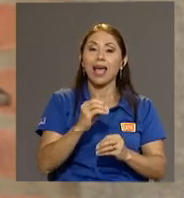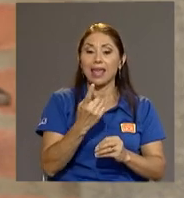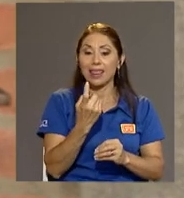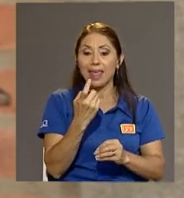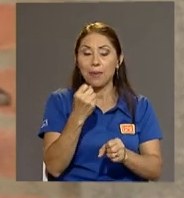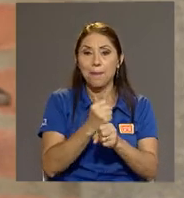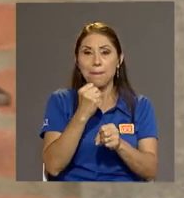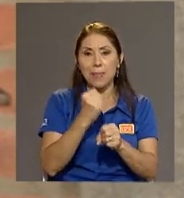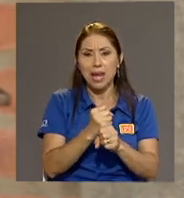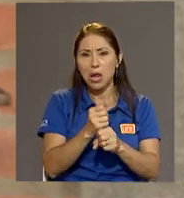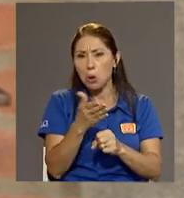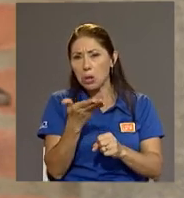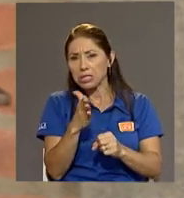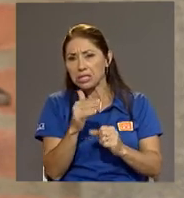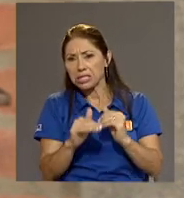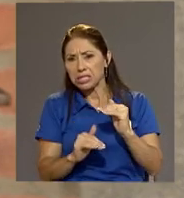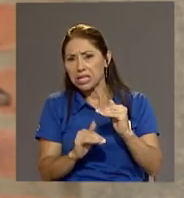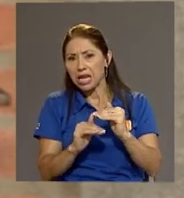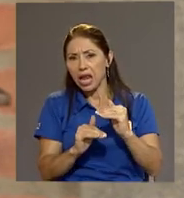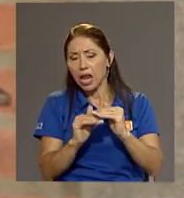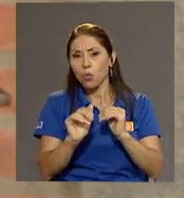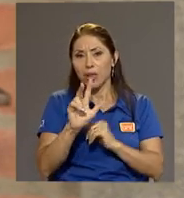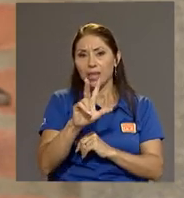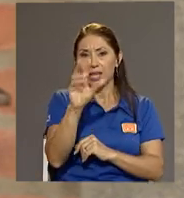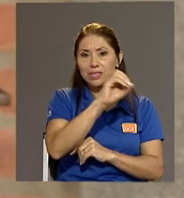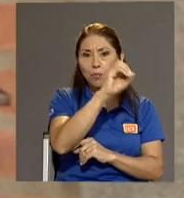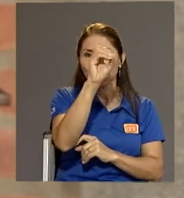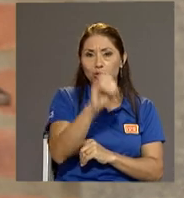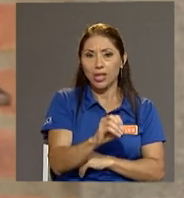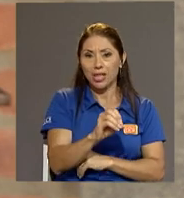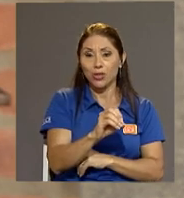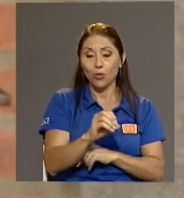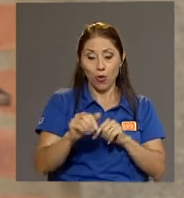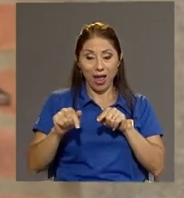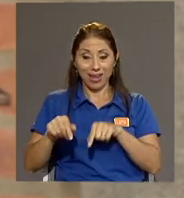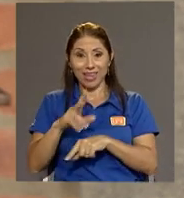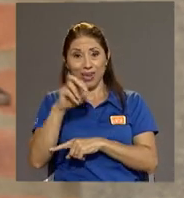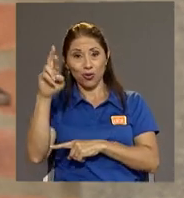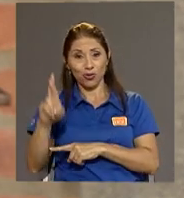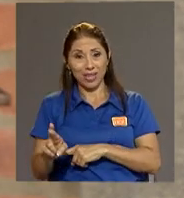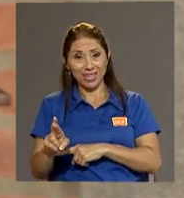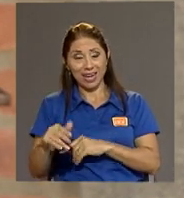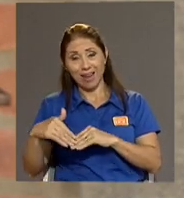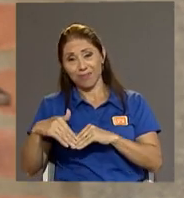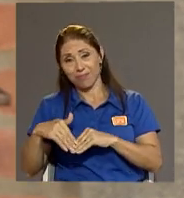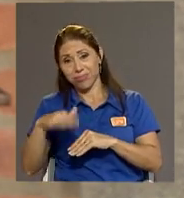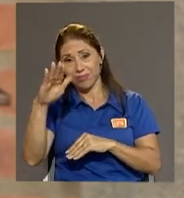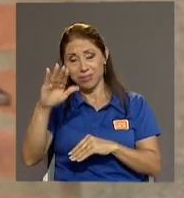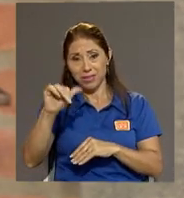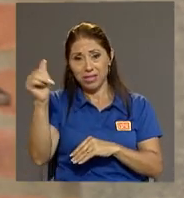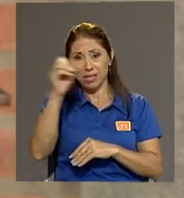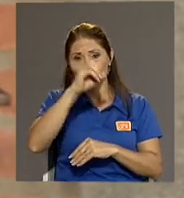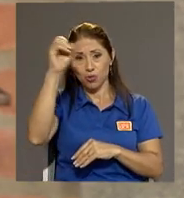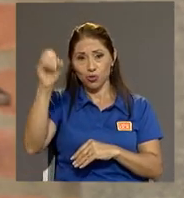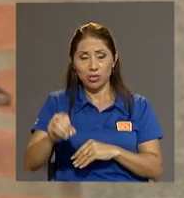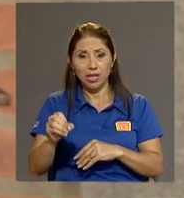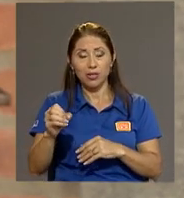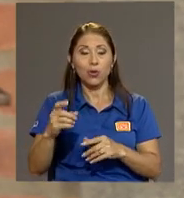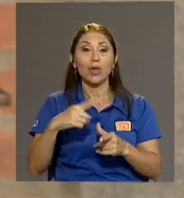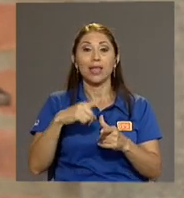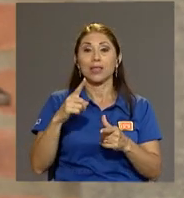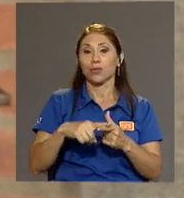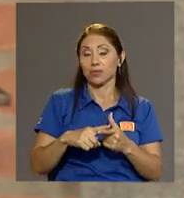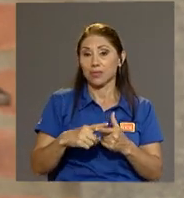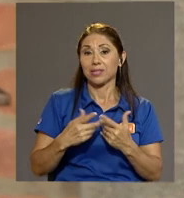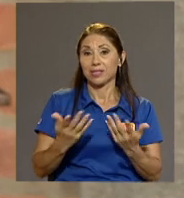y valga la pena decir que en Costa Rica es más de 3 veces eso, es superior al 10%. De manera que algo